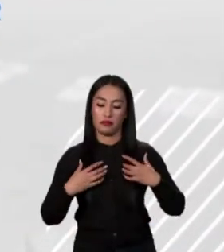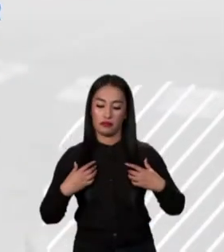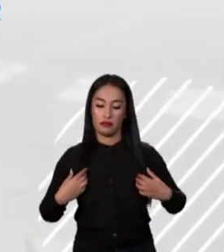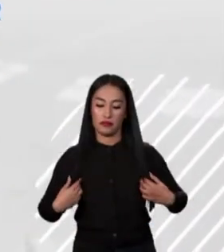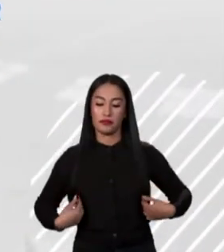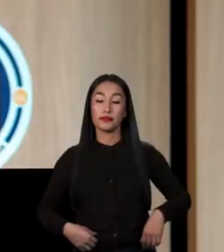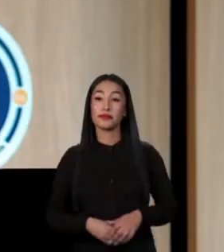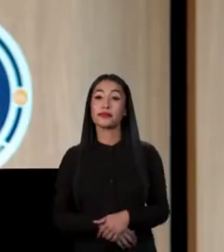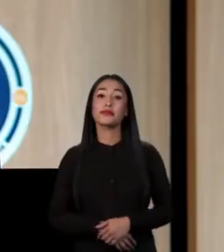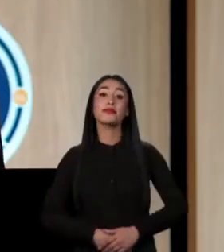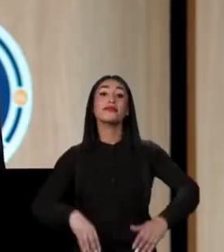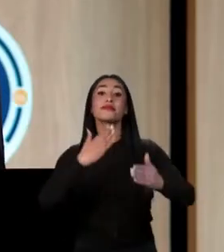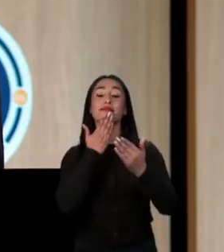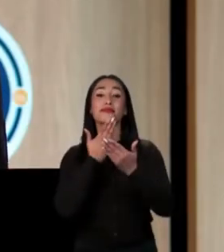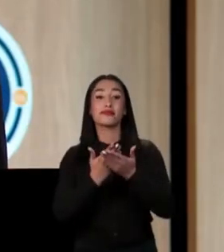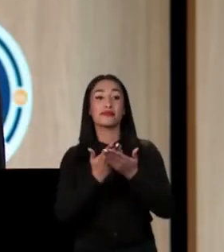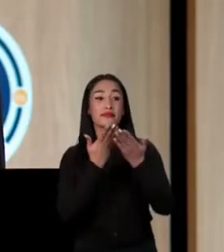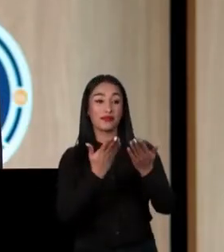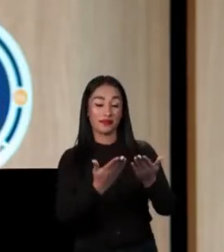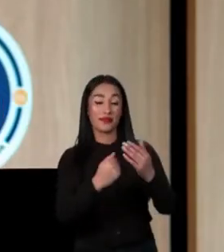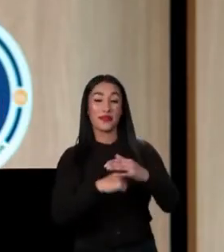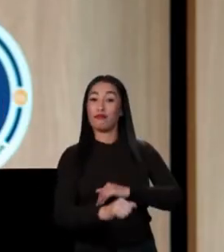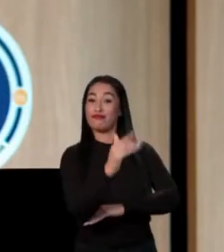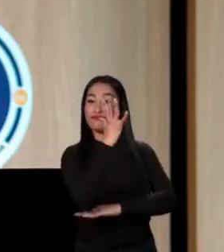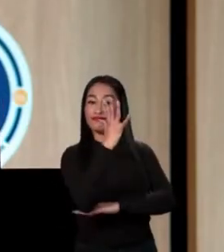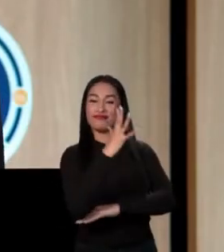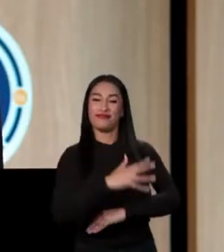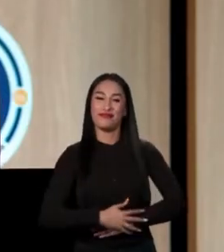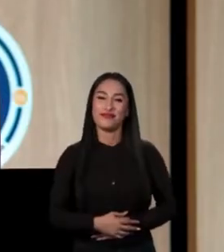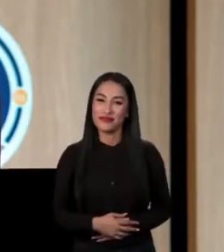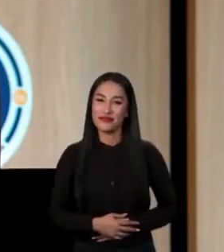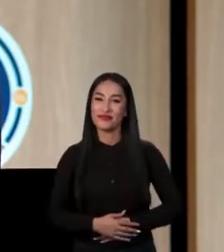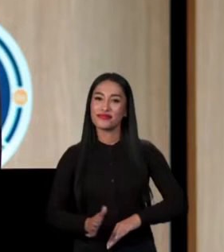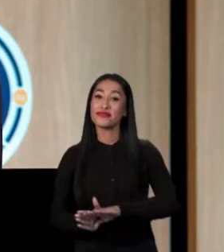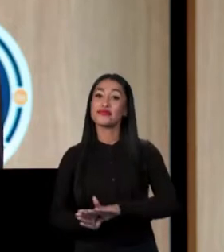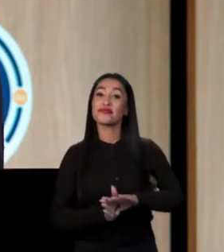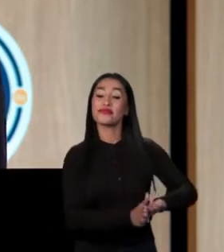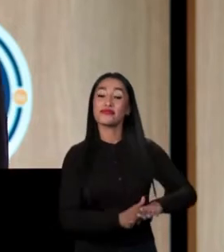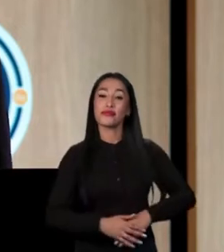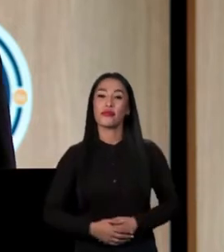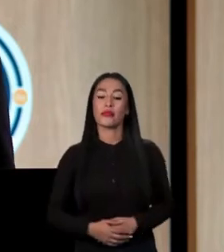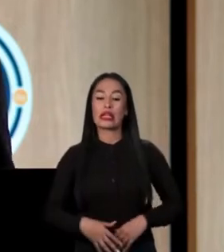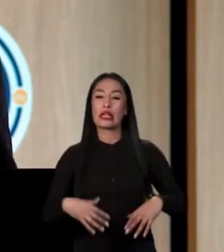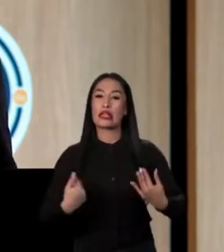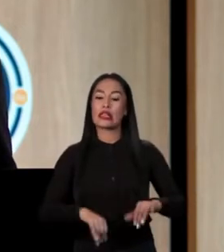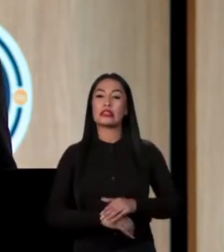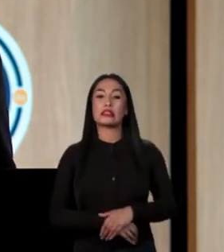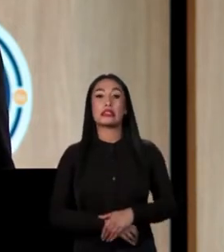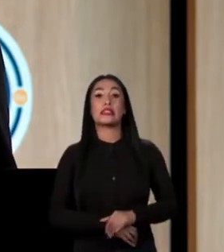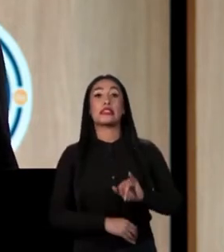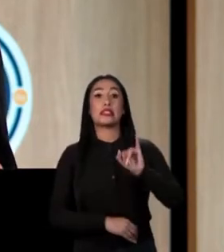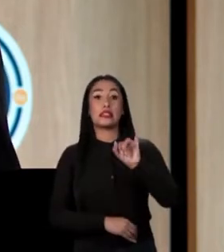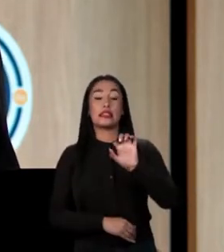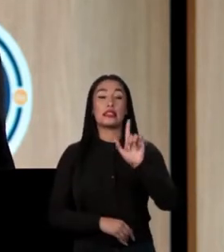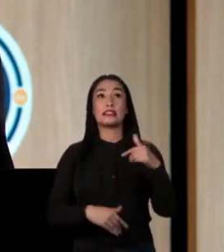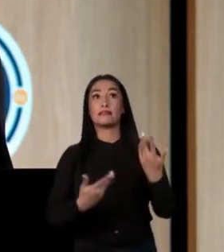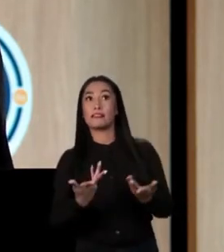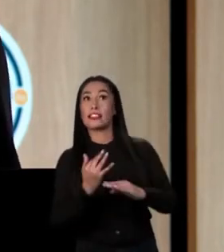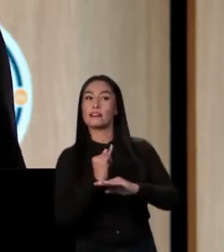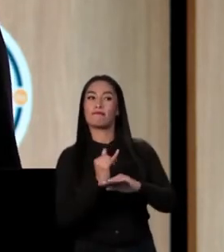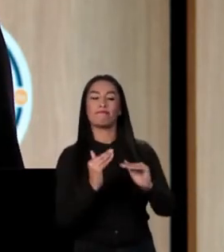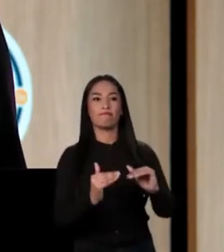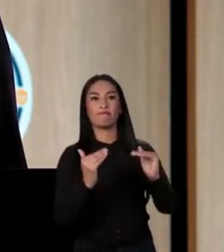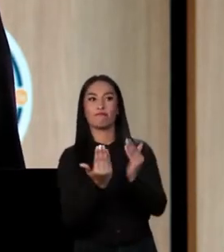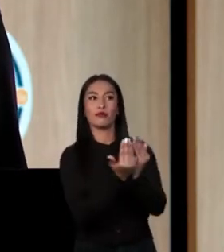muchísimas gracias a nuestros conferencistas por el rol que juegan las íes en las estrategias para fomentar la educación superior